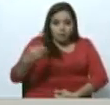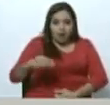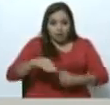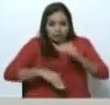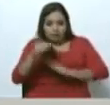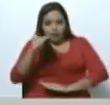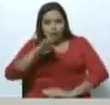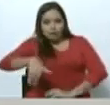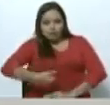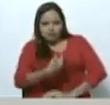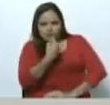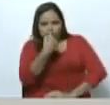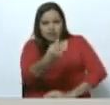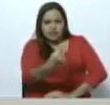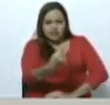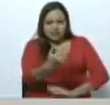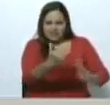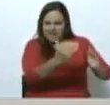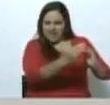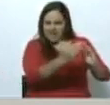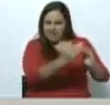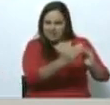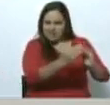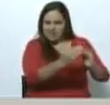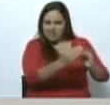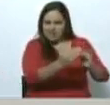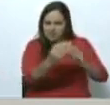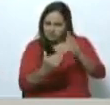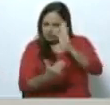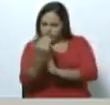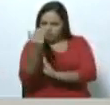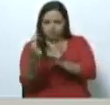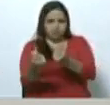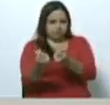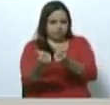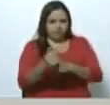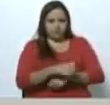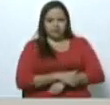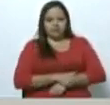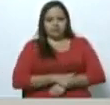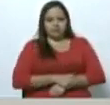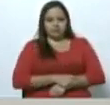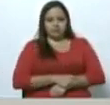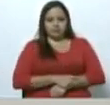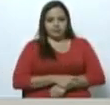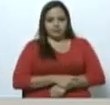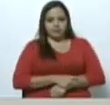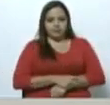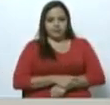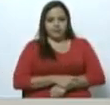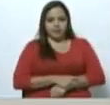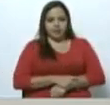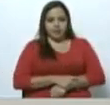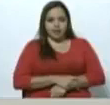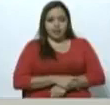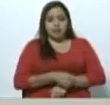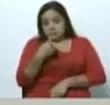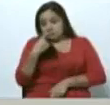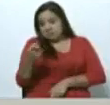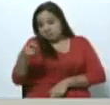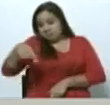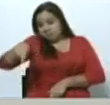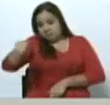leer de las casas estas medidoras, que en teoría ellos saben